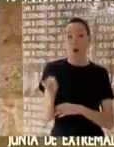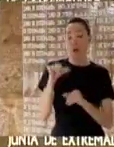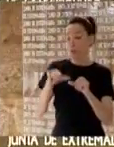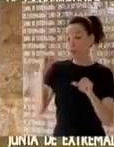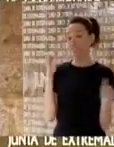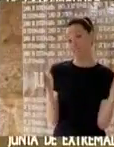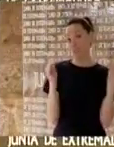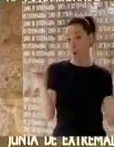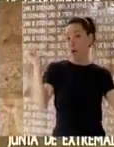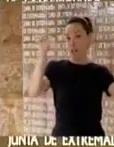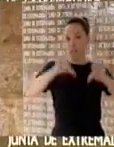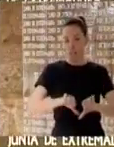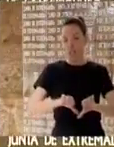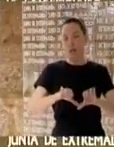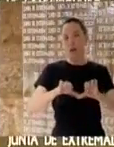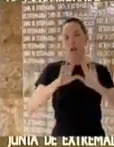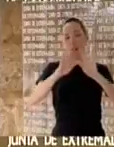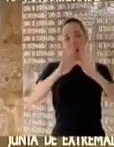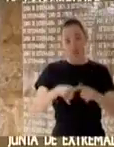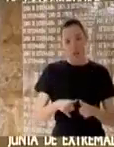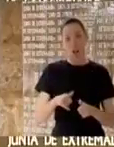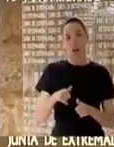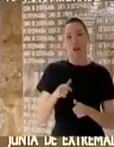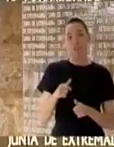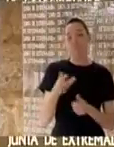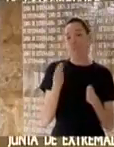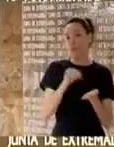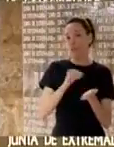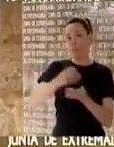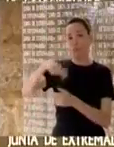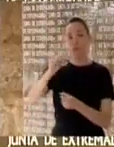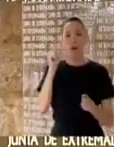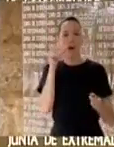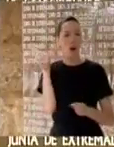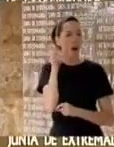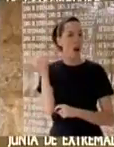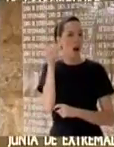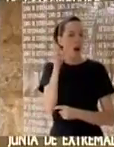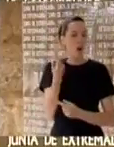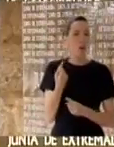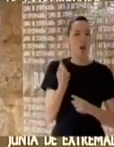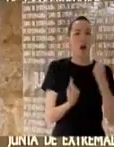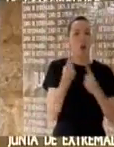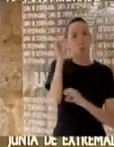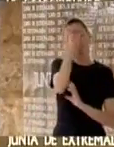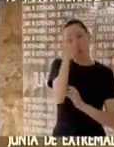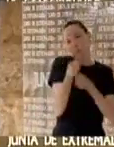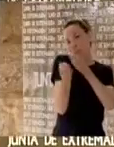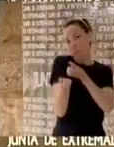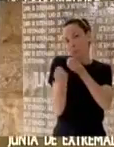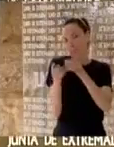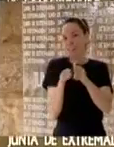crisis, una reflexión que en muchas ocasiones habrán ustedes escuchado a distintos analistas políticos. Decir que en el sistema electoral